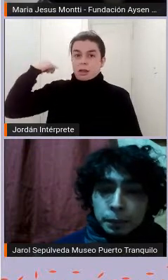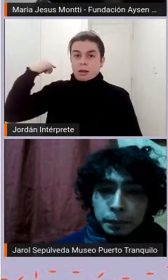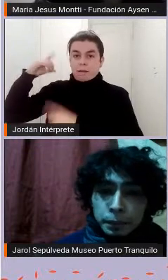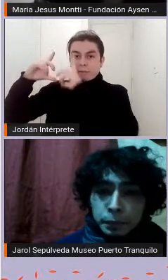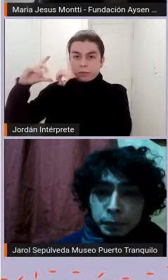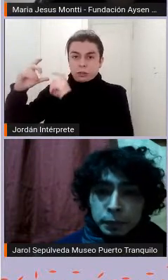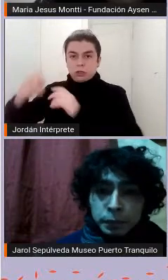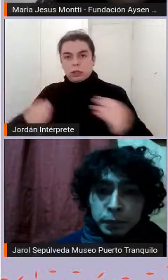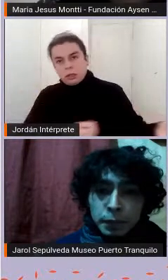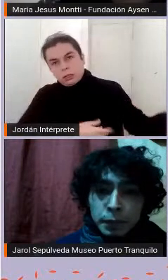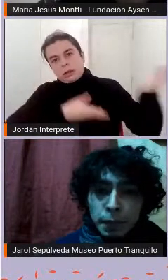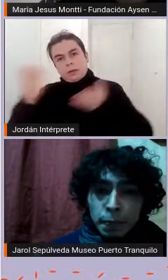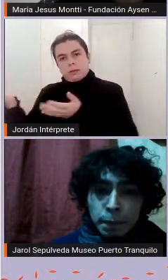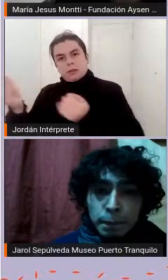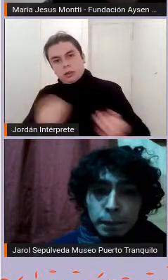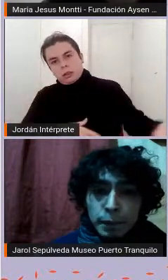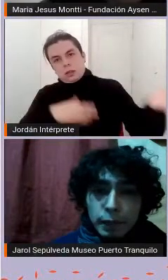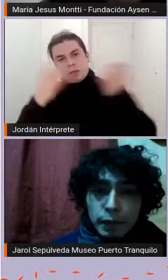osamentas.